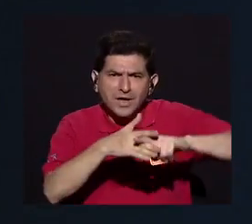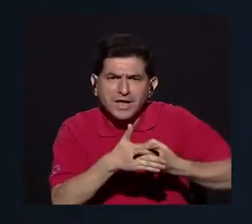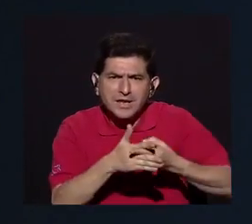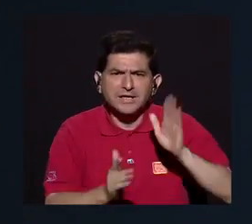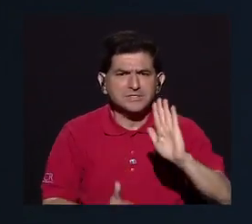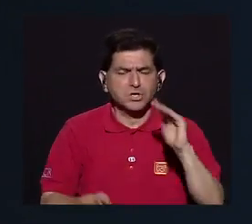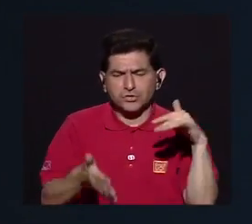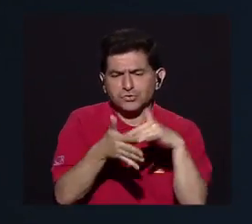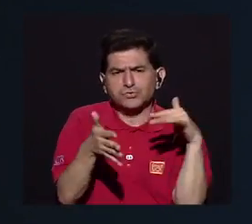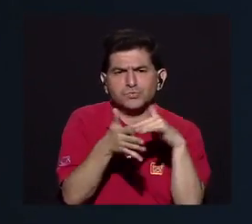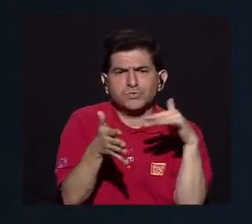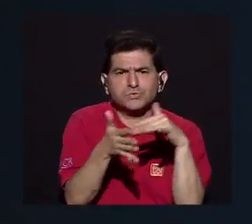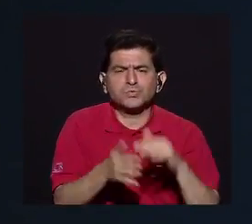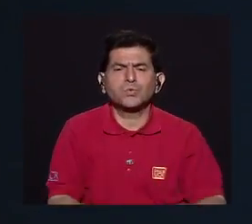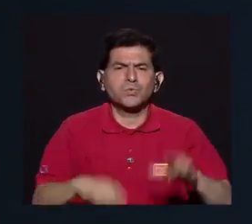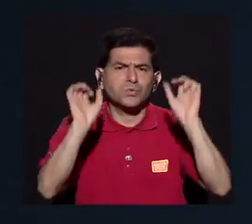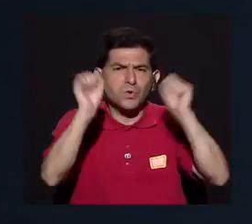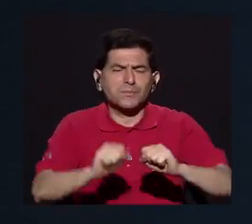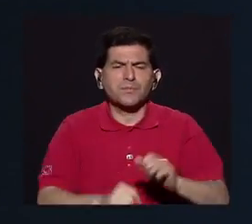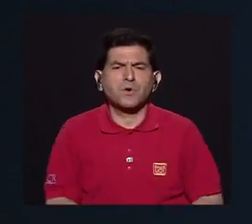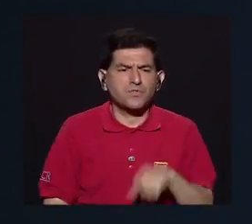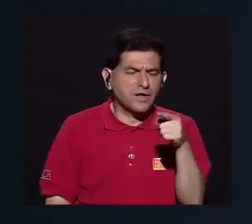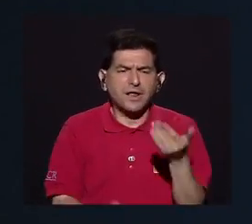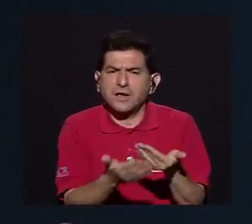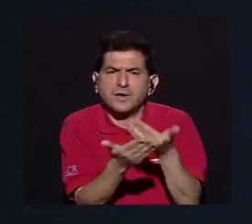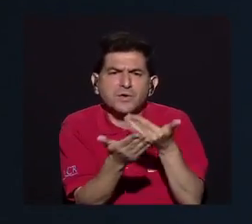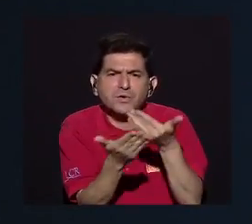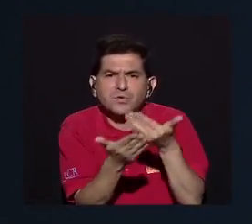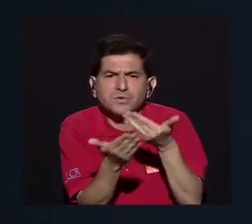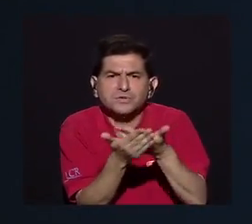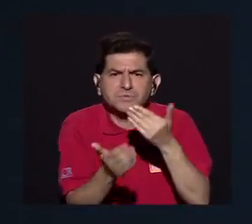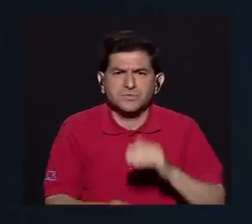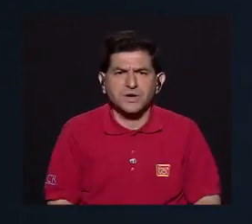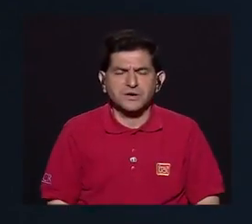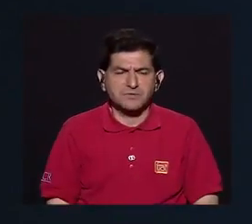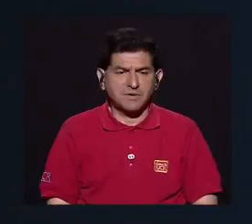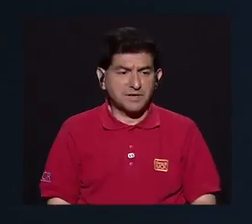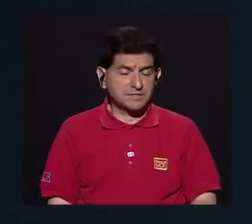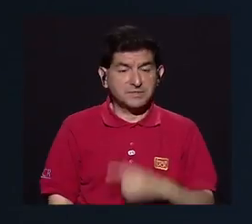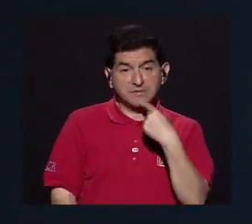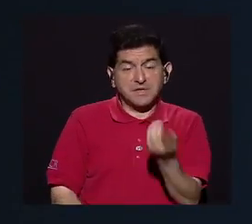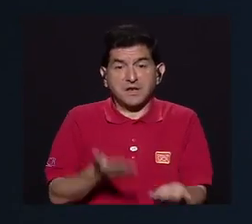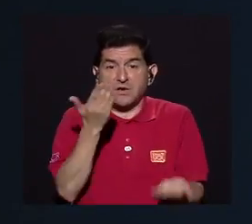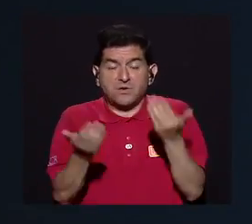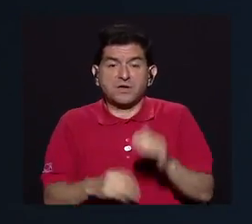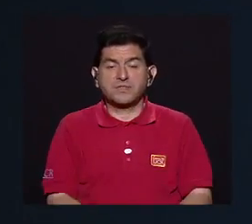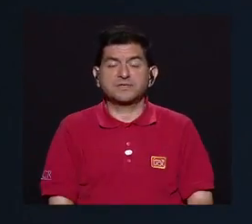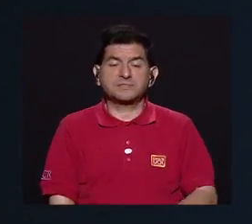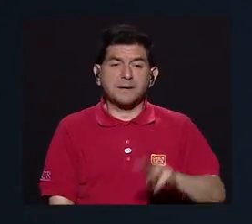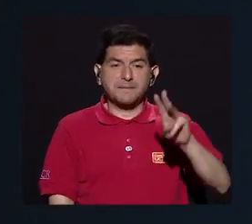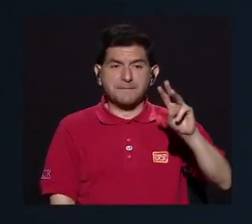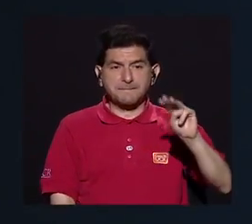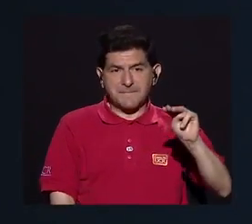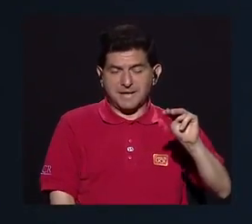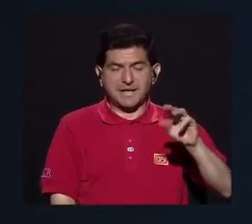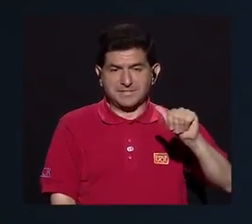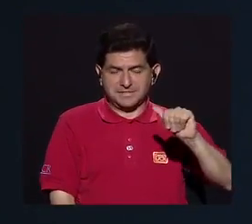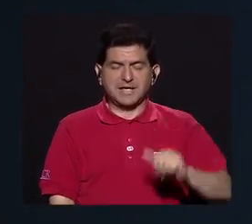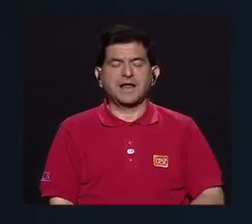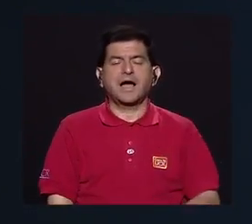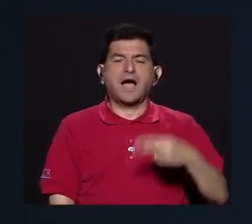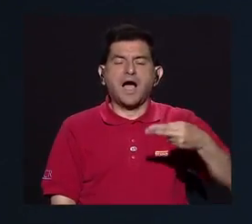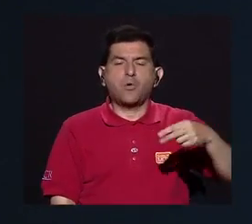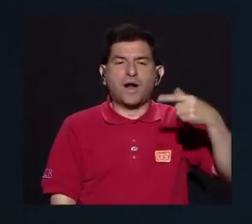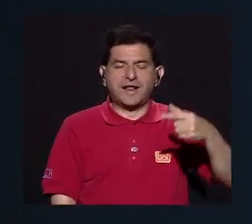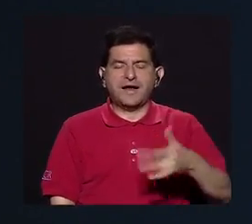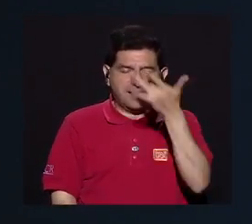sus estudios, ya vayamos haciendo test de lo que propone el gran máster Howard Gardner de inteligencias múltiples,